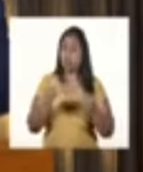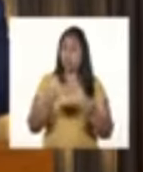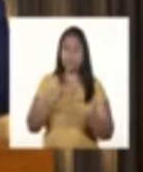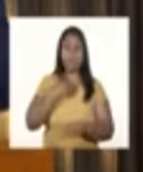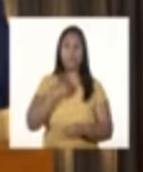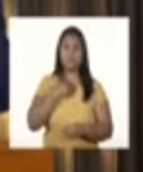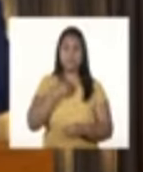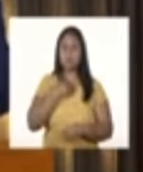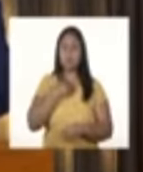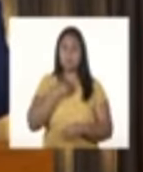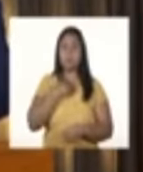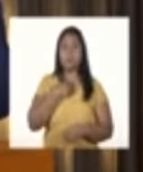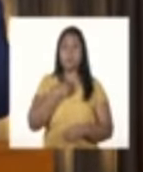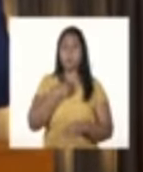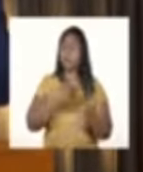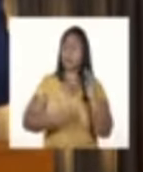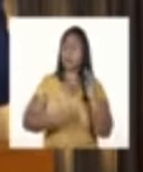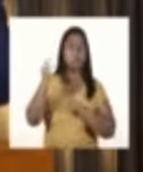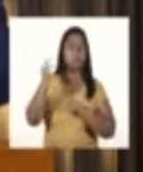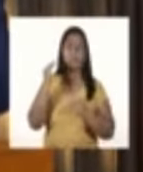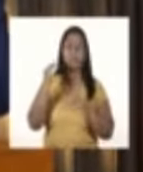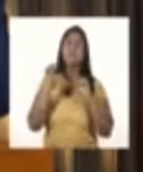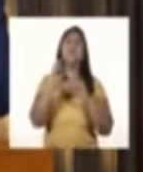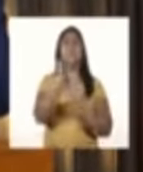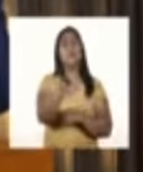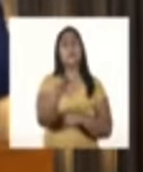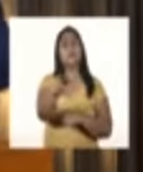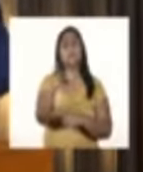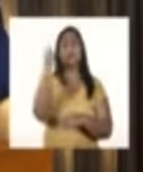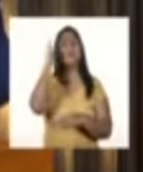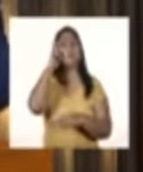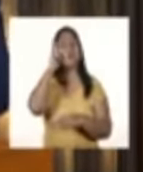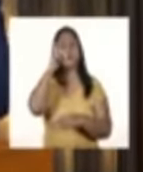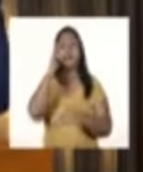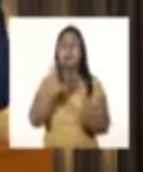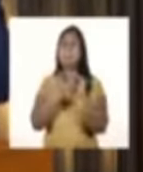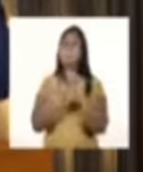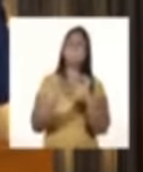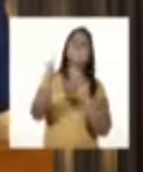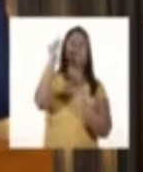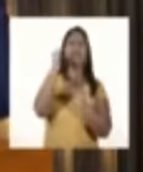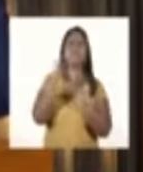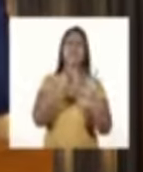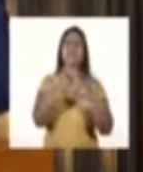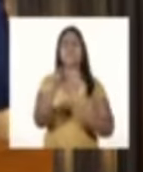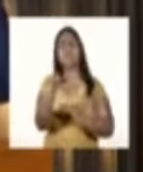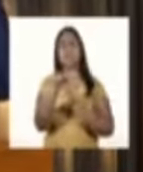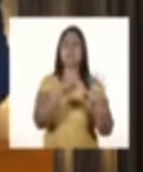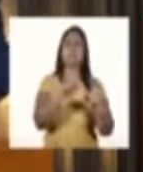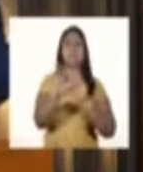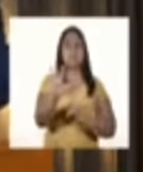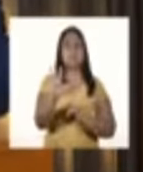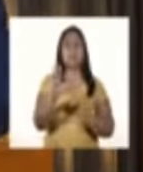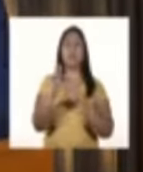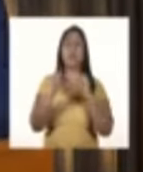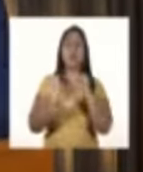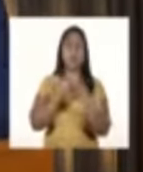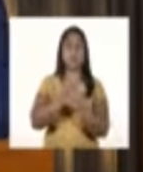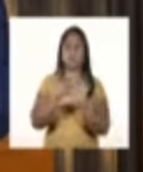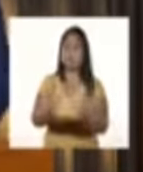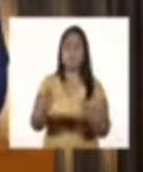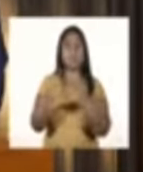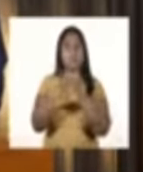la vida son muy altas. Por eso quiero recordarles, mayores de 60, 65 años, quédense en su